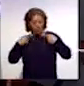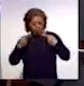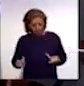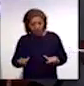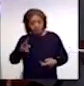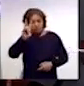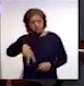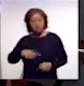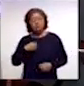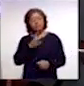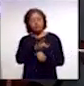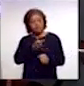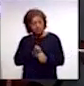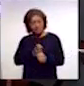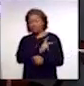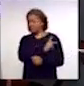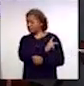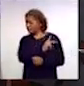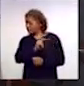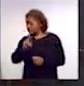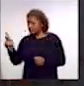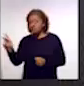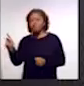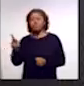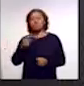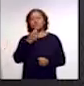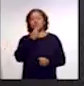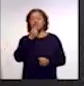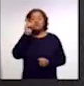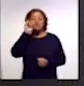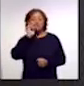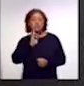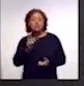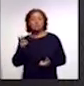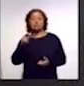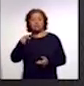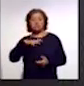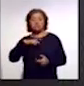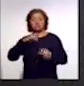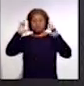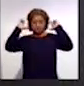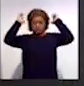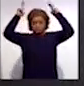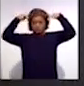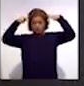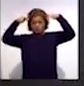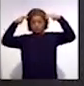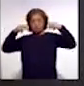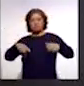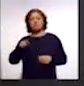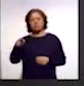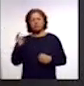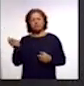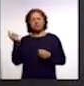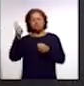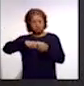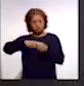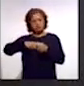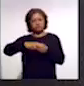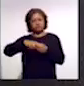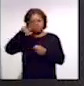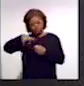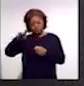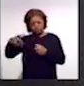yo invito a todas aquellas niñas que porten una corona en el estado a que se sumen a esta noble